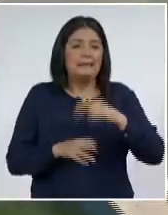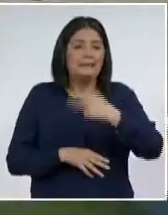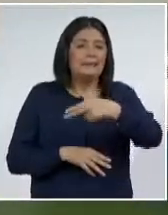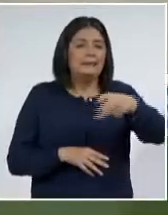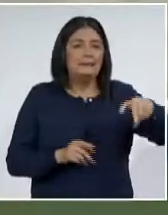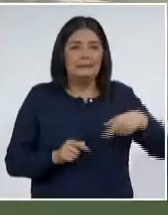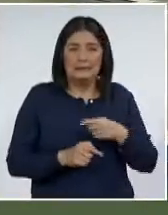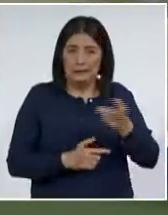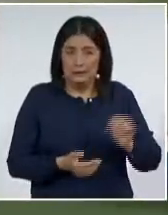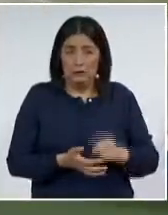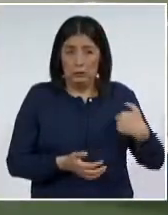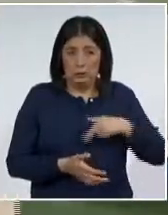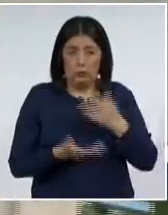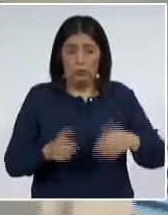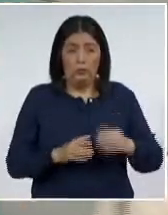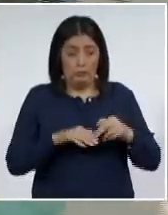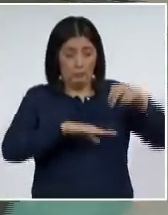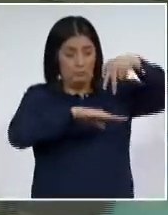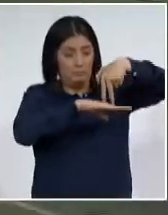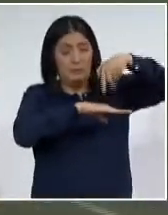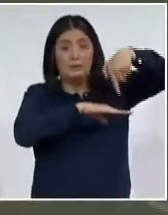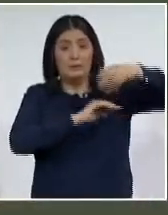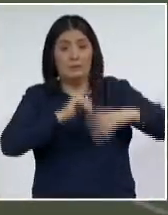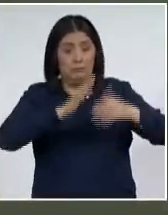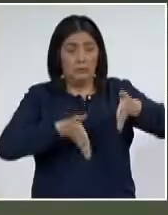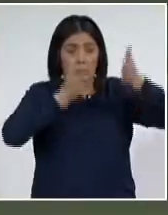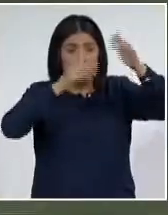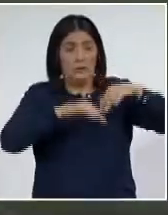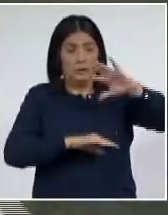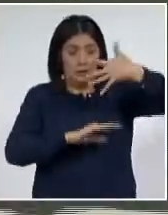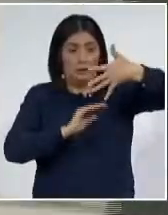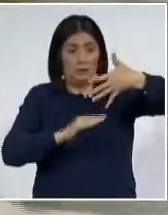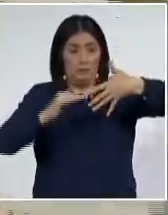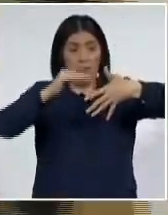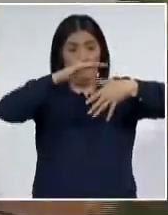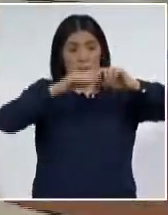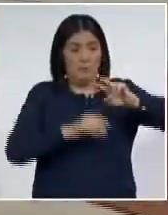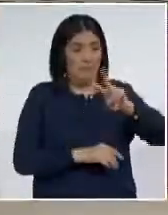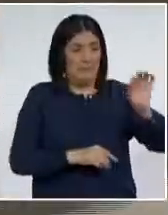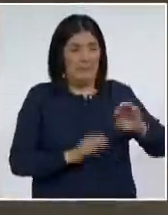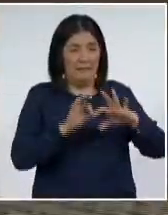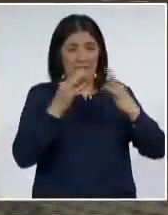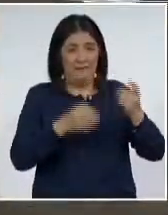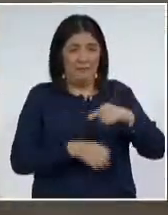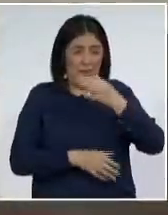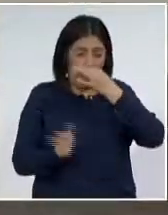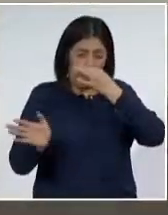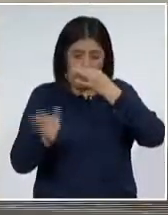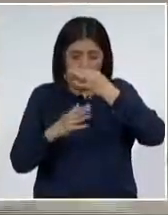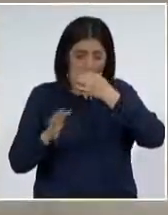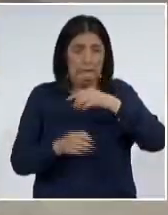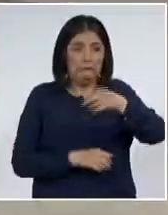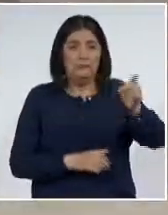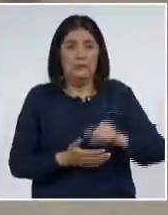este colegio. Estamos ubicados en la azotea de un condominio de 5 pisos, más o menos 20 familias están siendo perjudicadas. Y aquí me